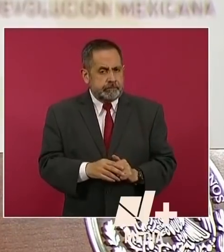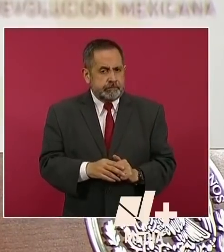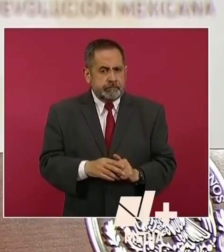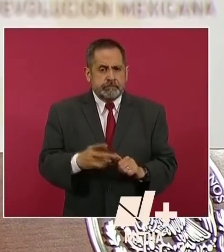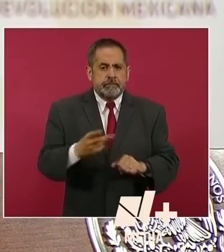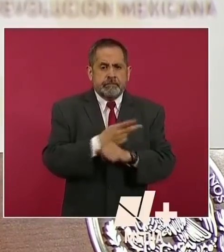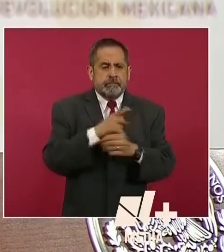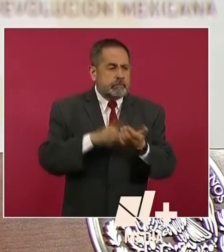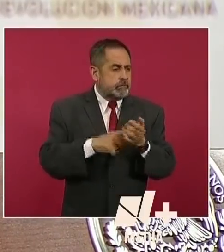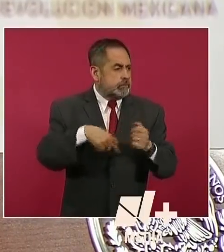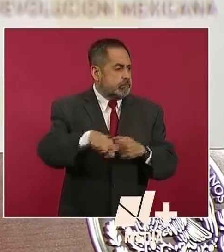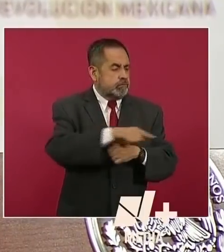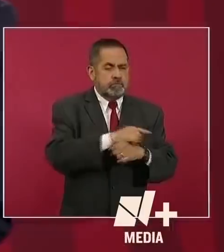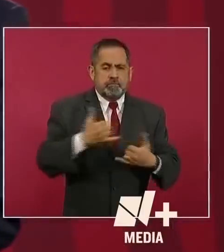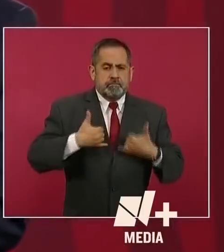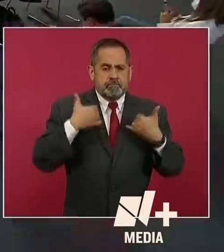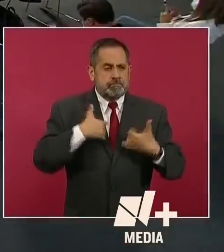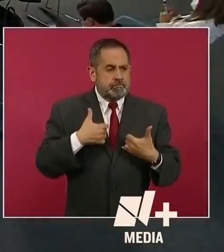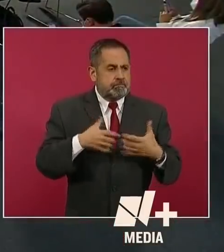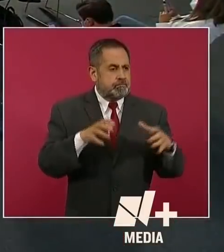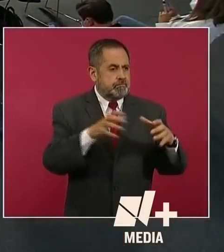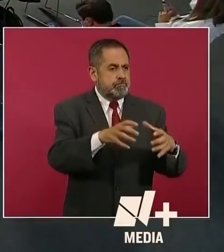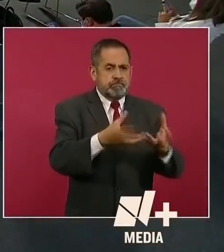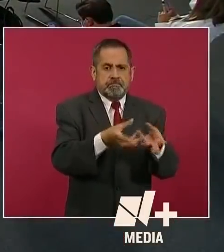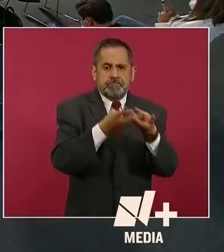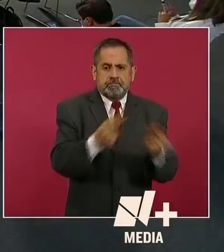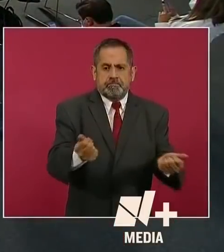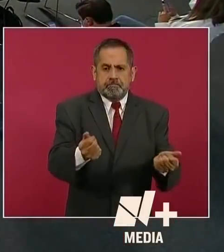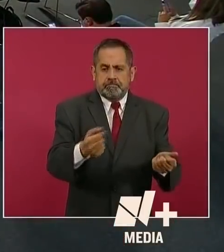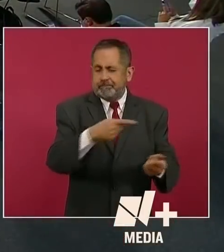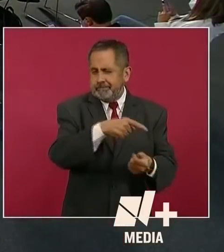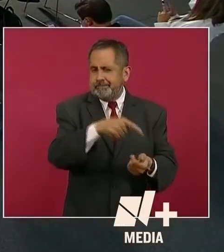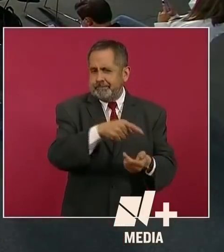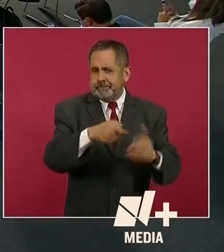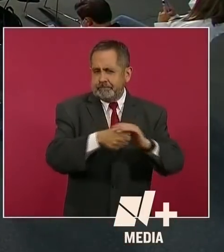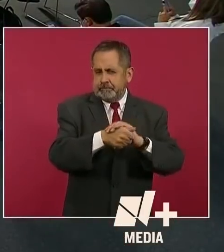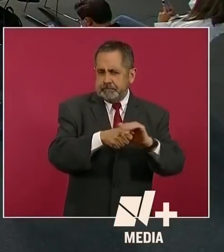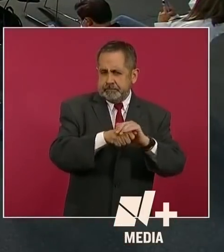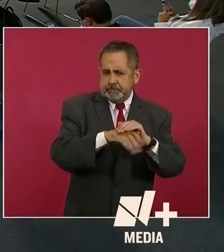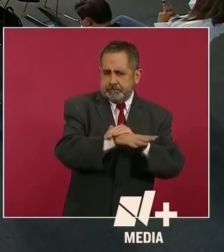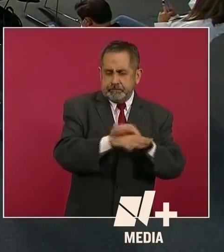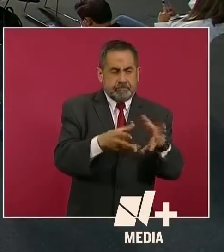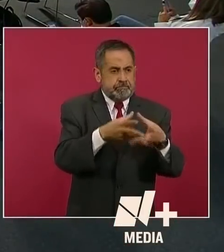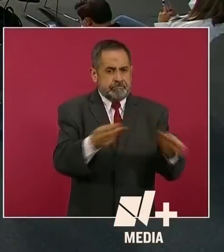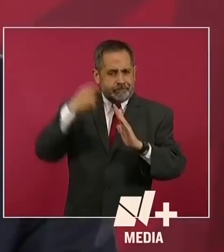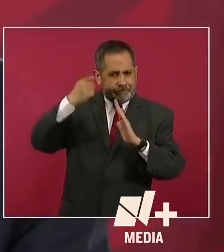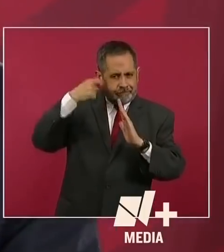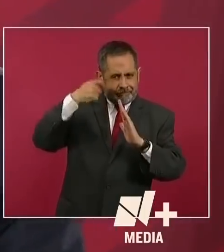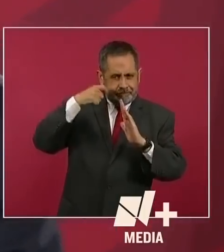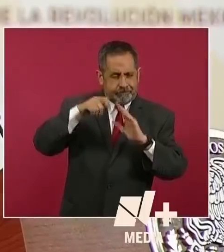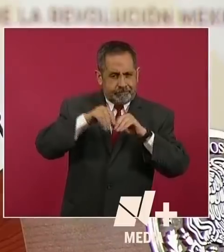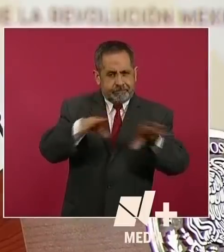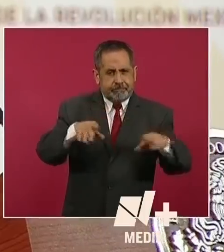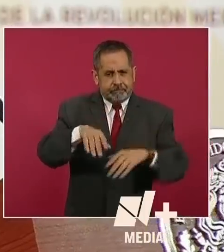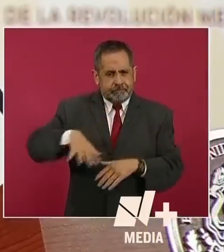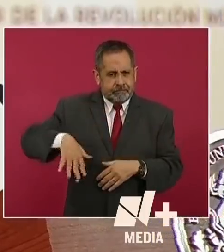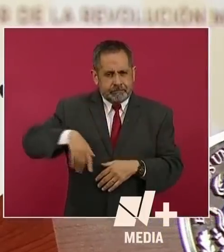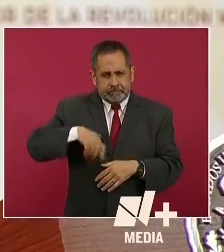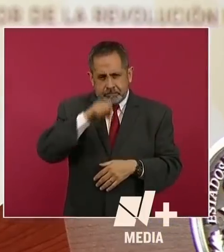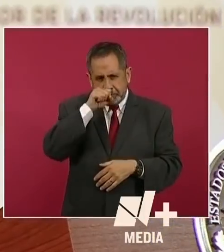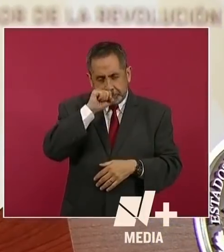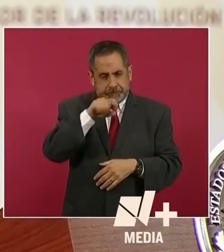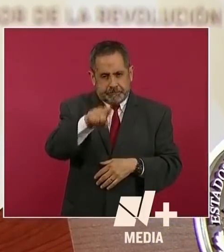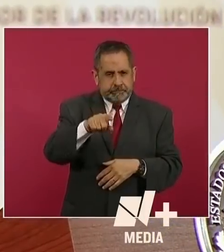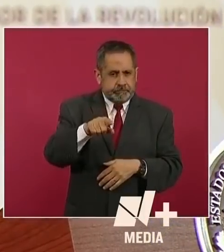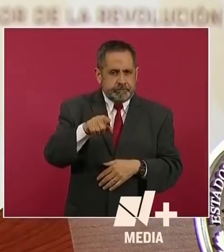con la desaparición de los jóvenes de Ayotzinapa. Sobre ese video al que haces